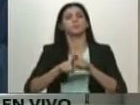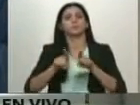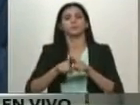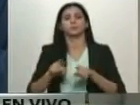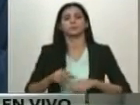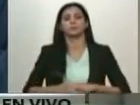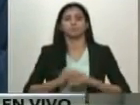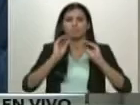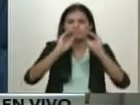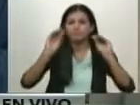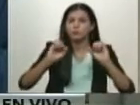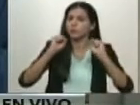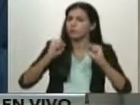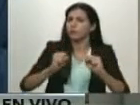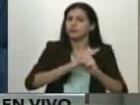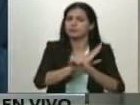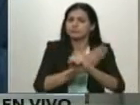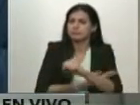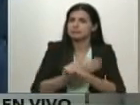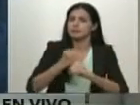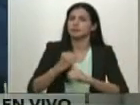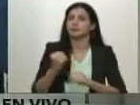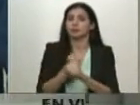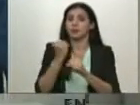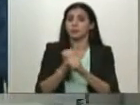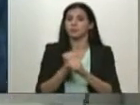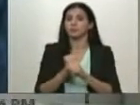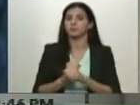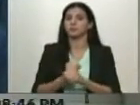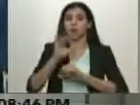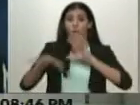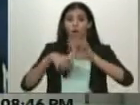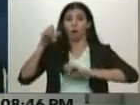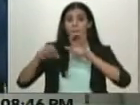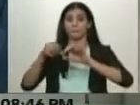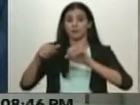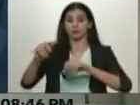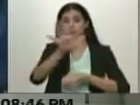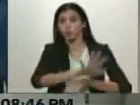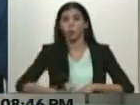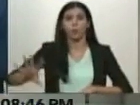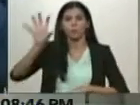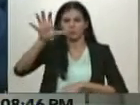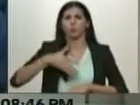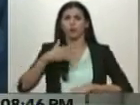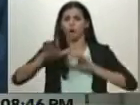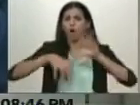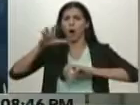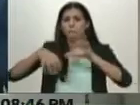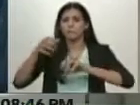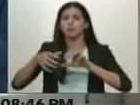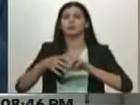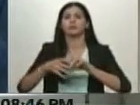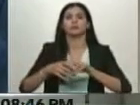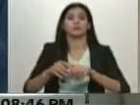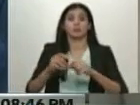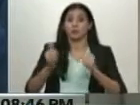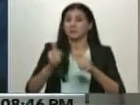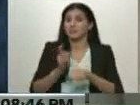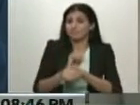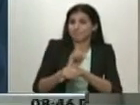convocante, intensa de compras públicas para activar los